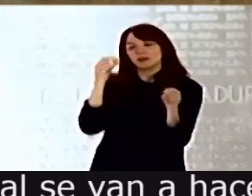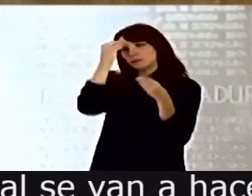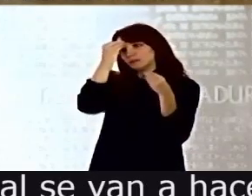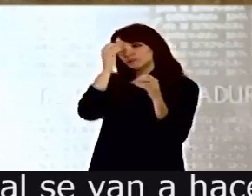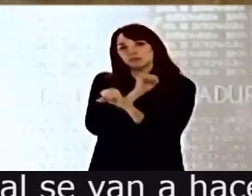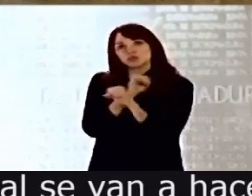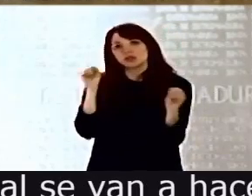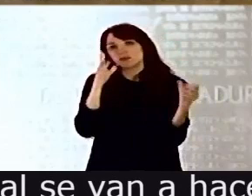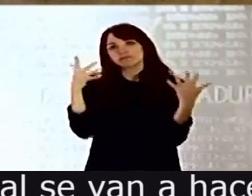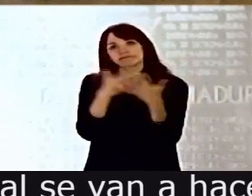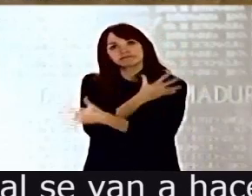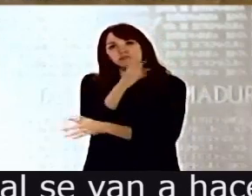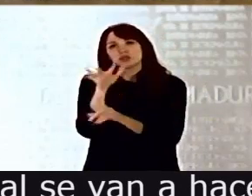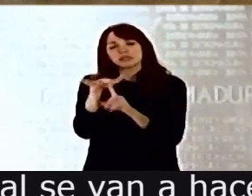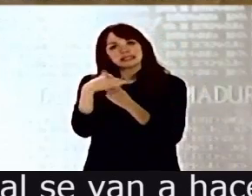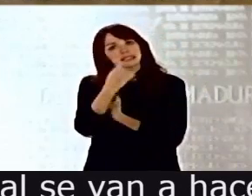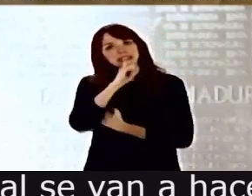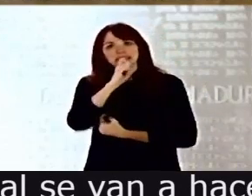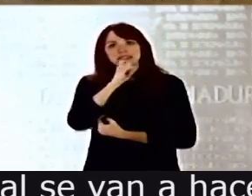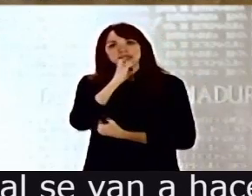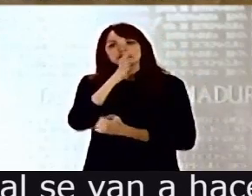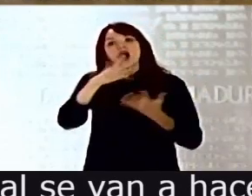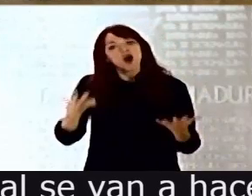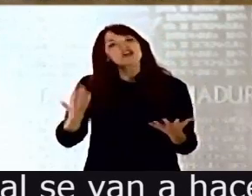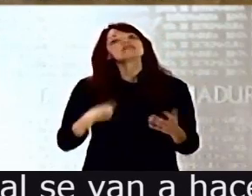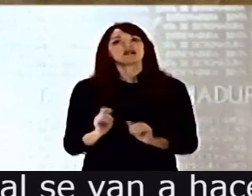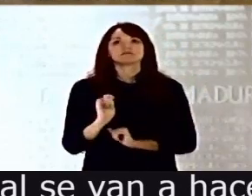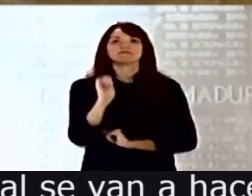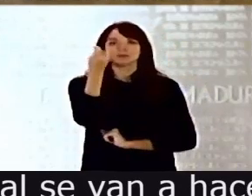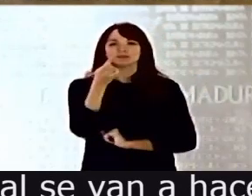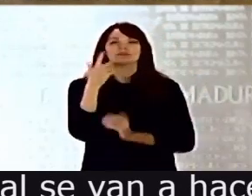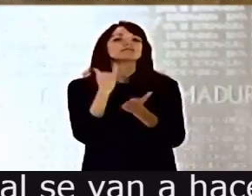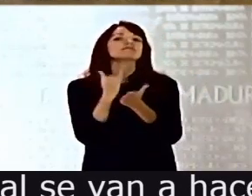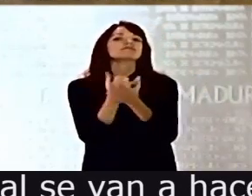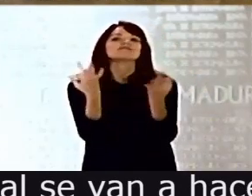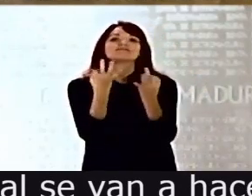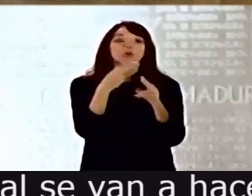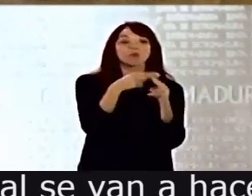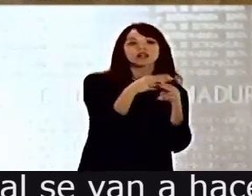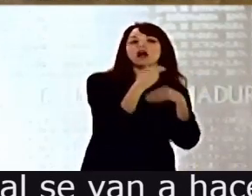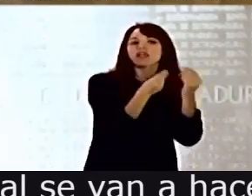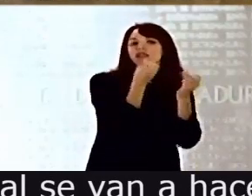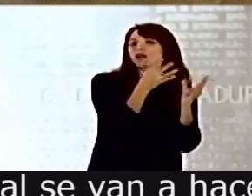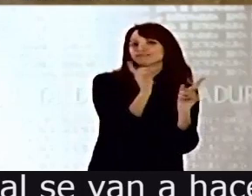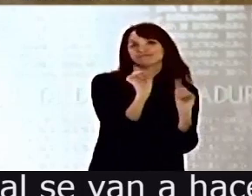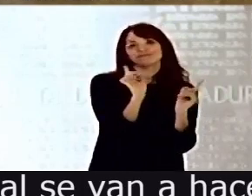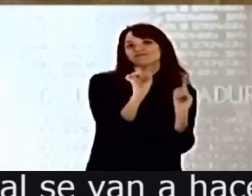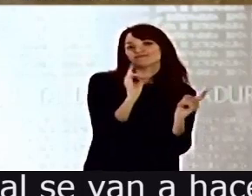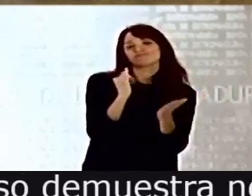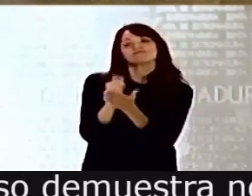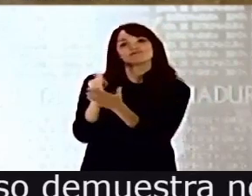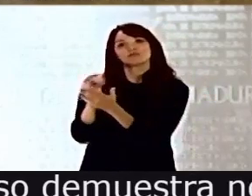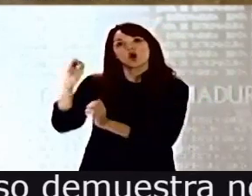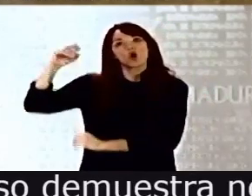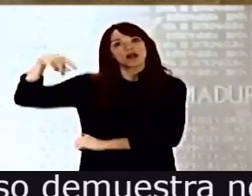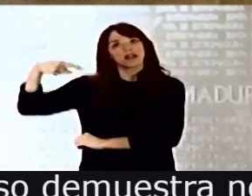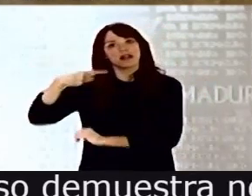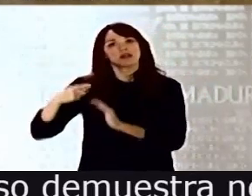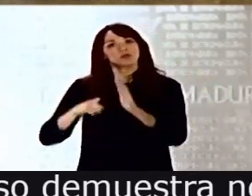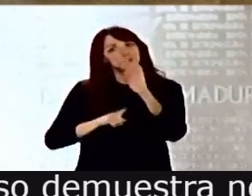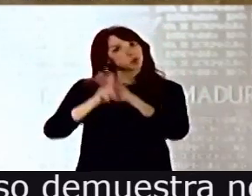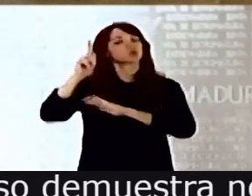dificultades para trabajar allí. Eso demuestra no que la política lo esté haciendo bien, sino que las ONGs de desarrollo y nosotros de su